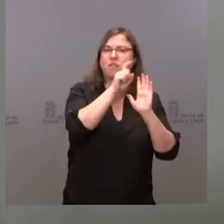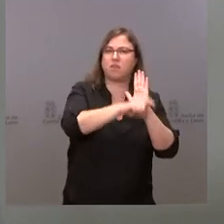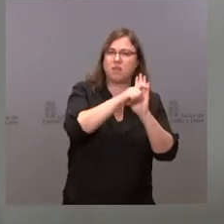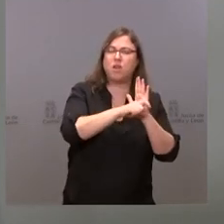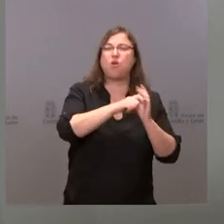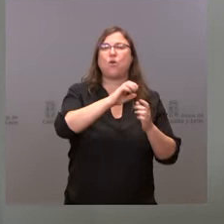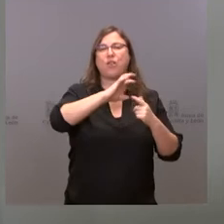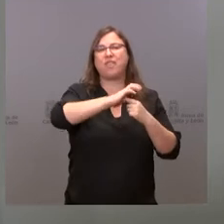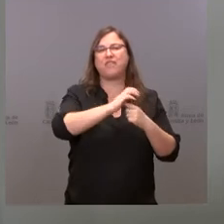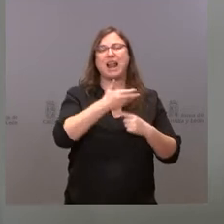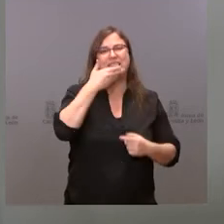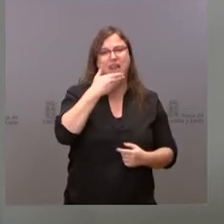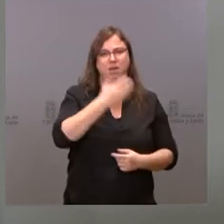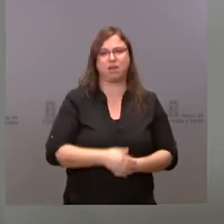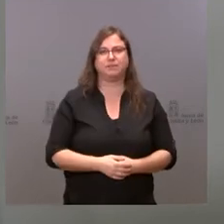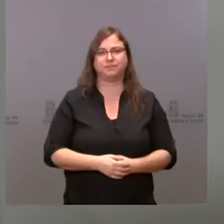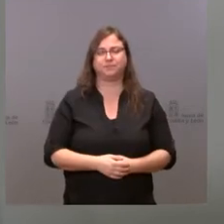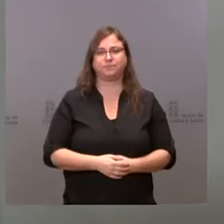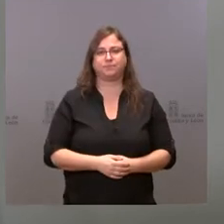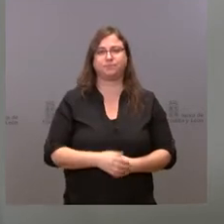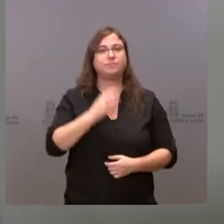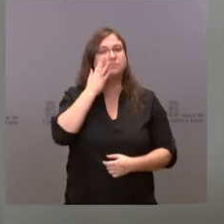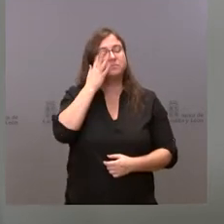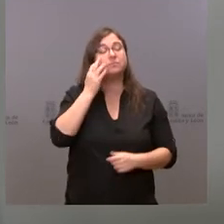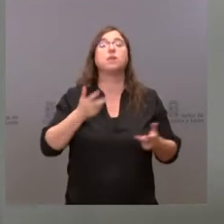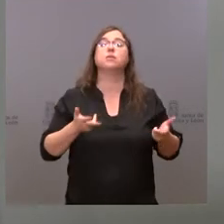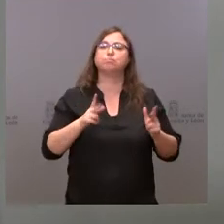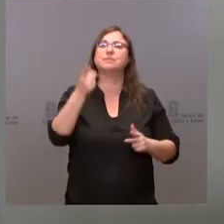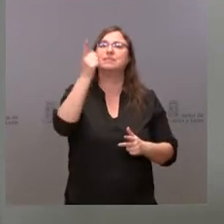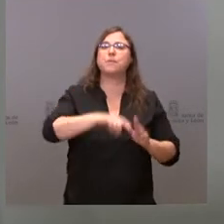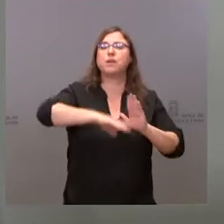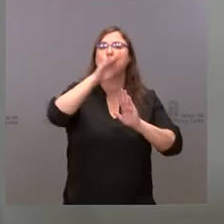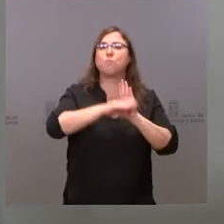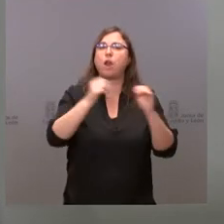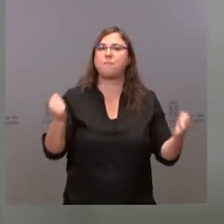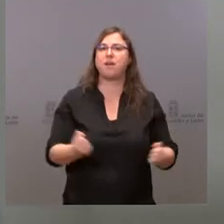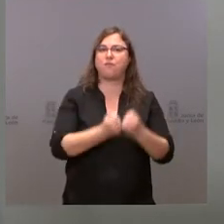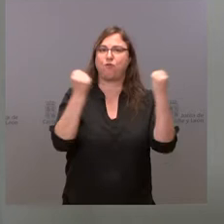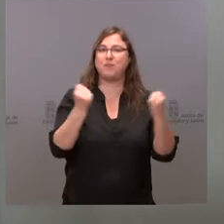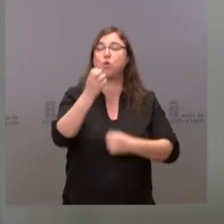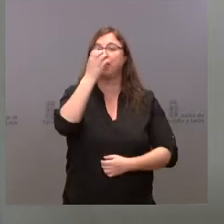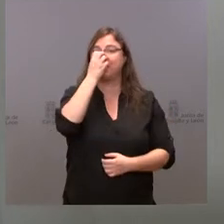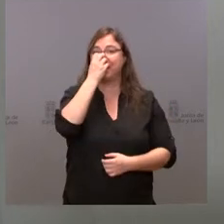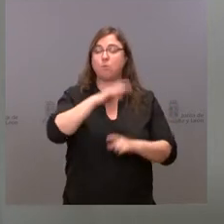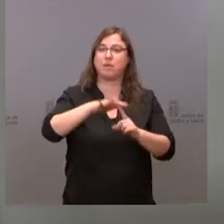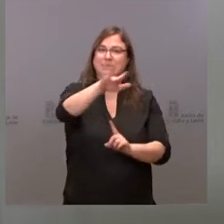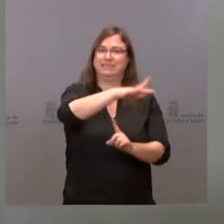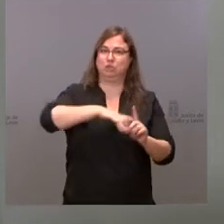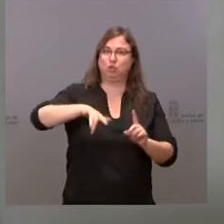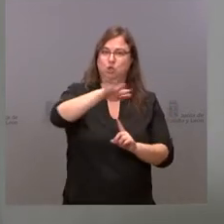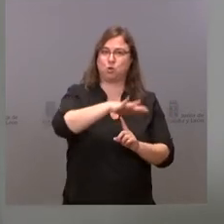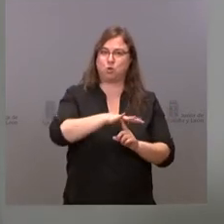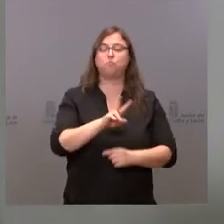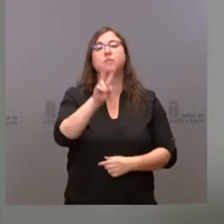térmicas hemos autorizado también el programa territorial de fomento para medina del campo y su entorno es el